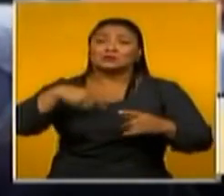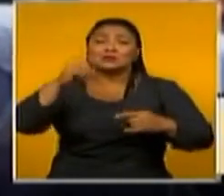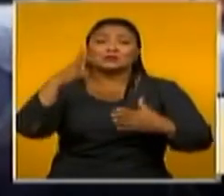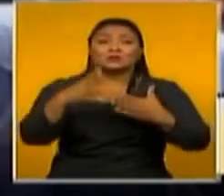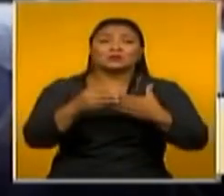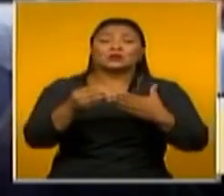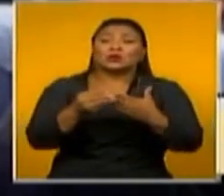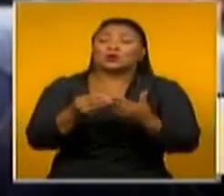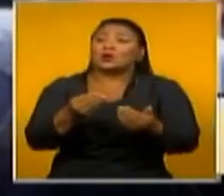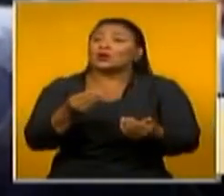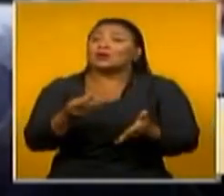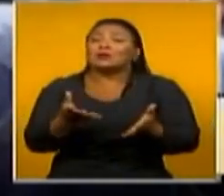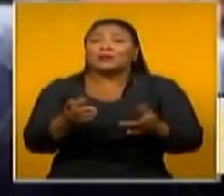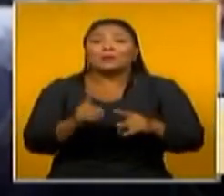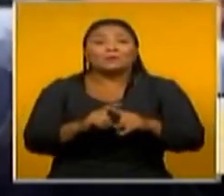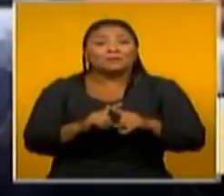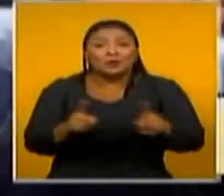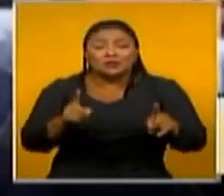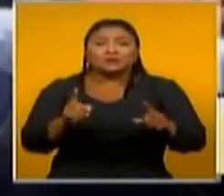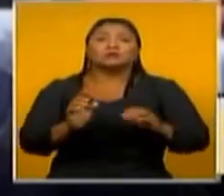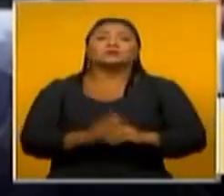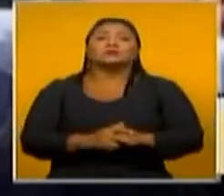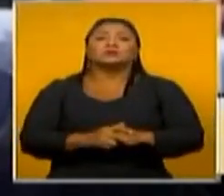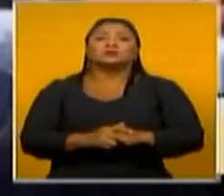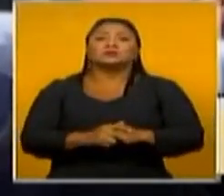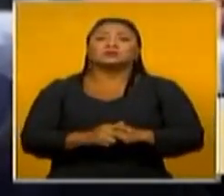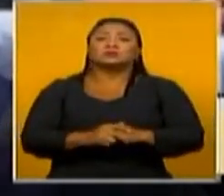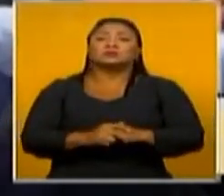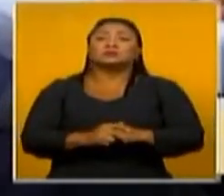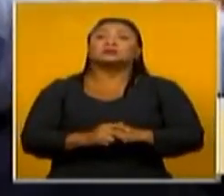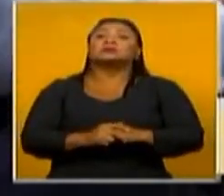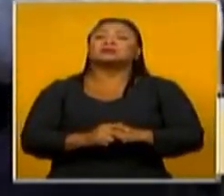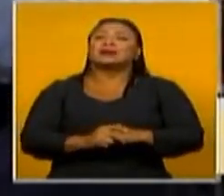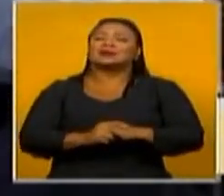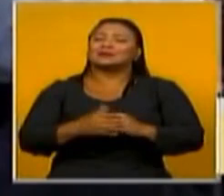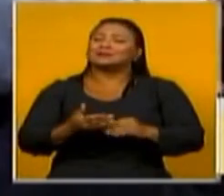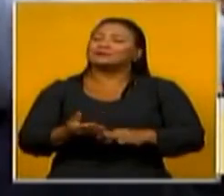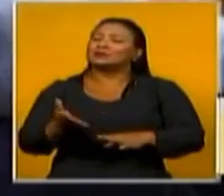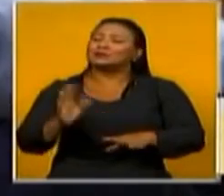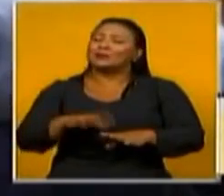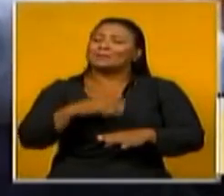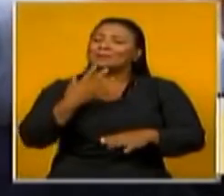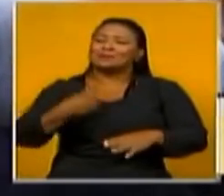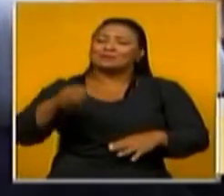dólares. Sin embargo, el presidente Moreno,